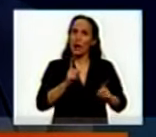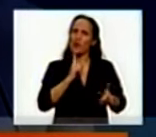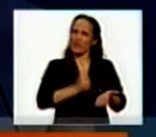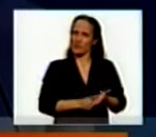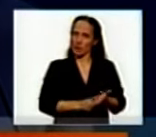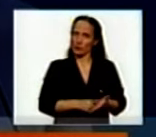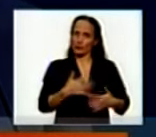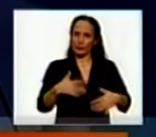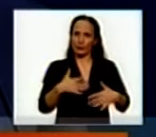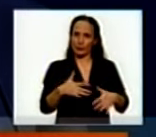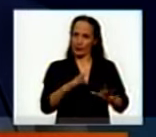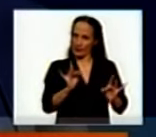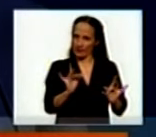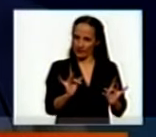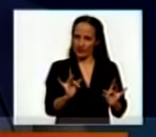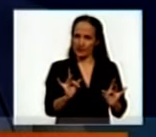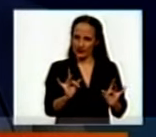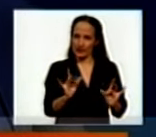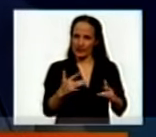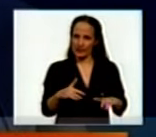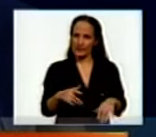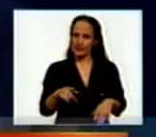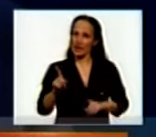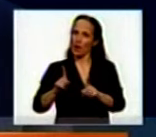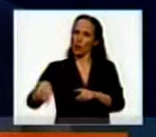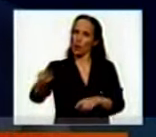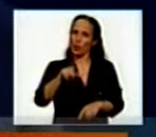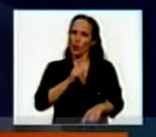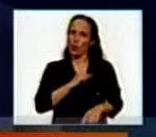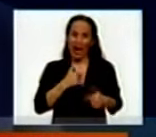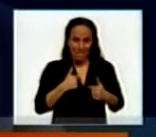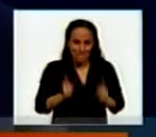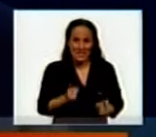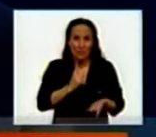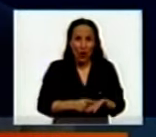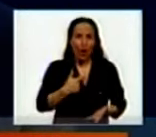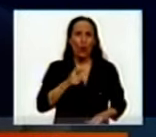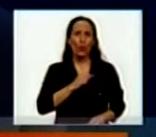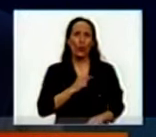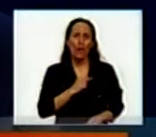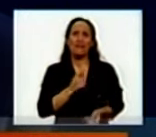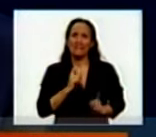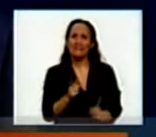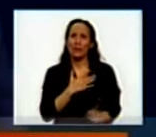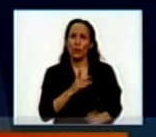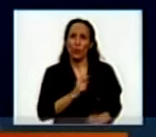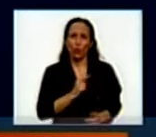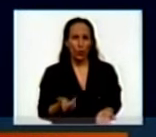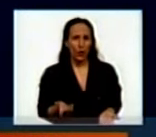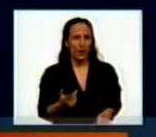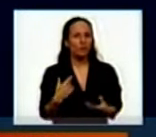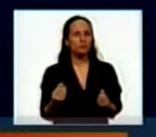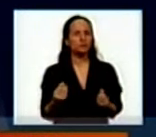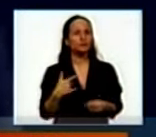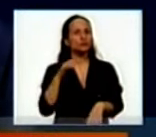duras, fueron difíciles, dolieron, me dolieron y me siguen doliendo, porque sé que